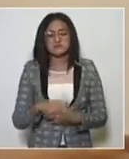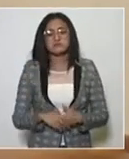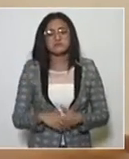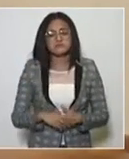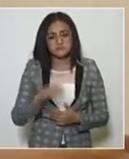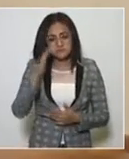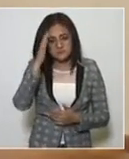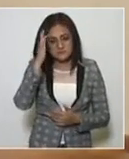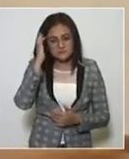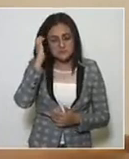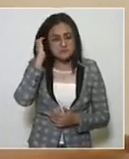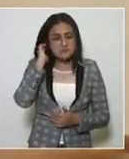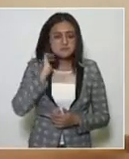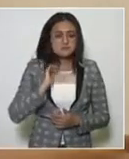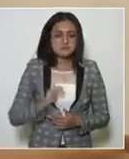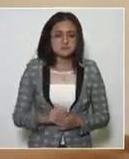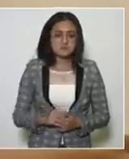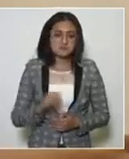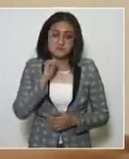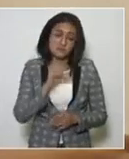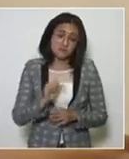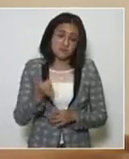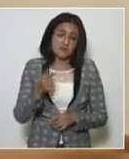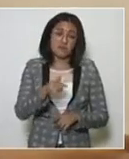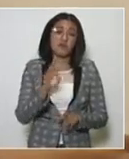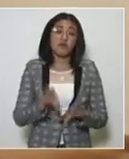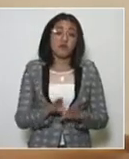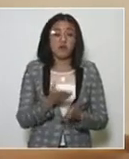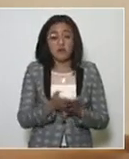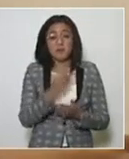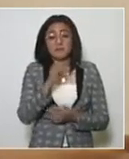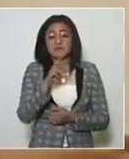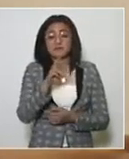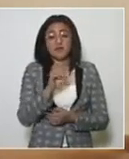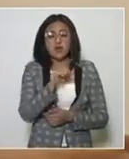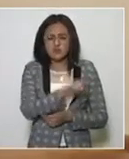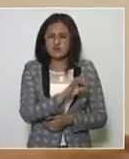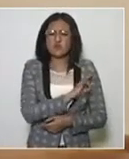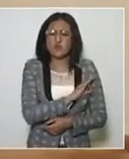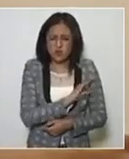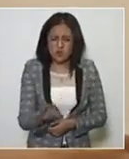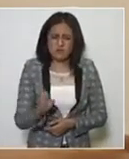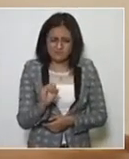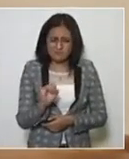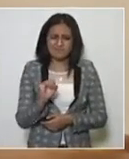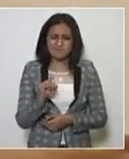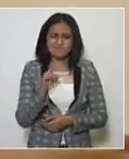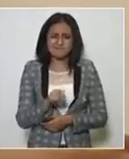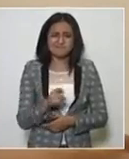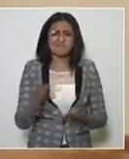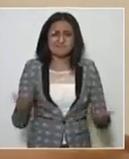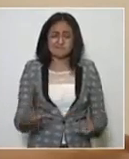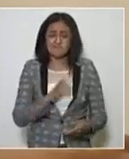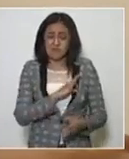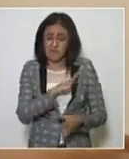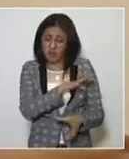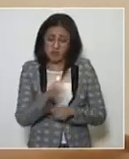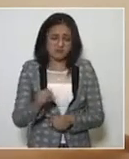importante. Nadie le puede regatear a Gabriel Biestro su militancia,